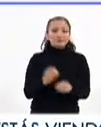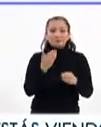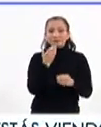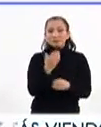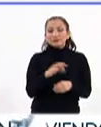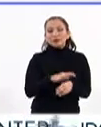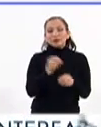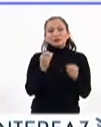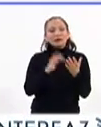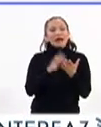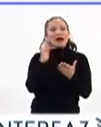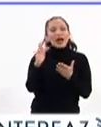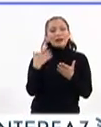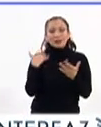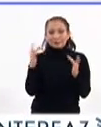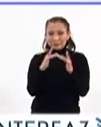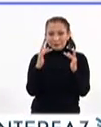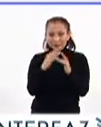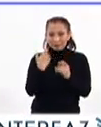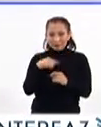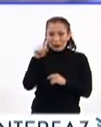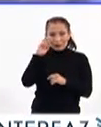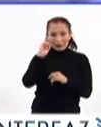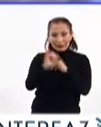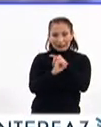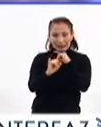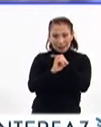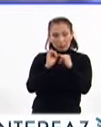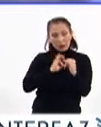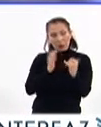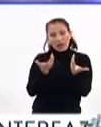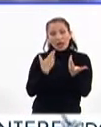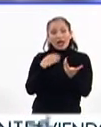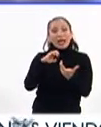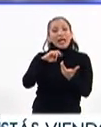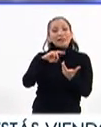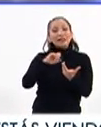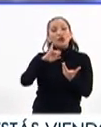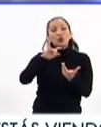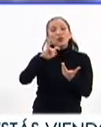bien, doctor, le agradecemos mucho que haya estado con nosotros. Ahí están las páginas de internet,